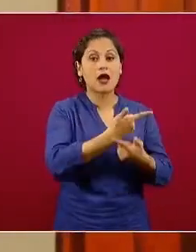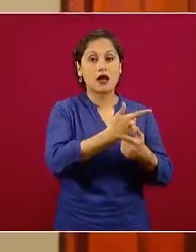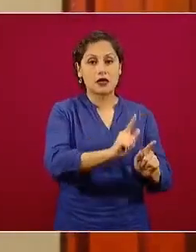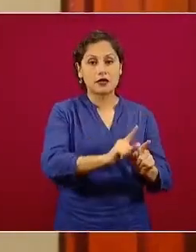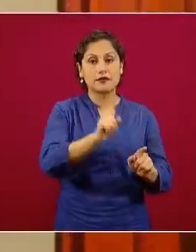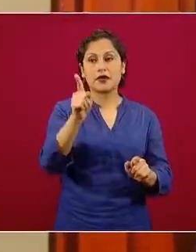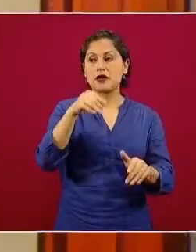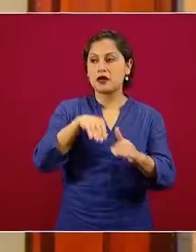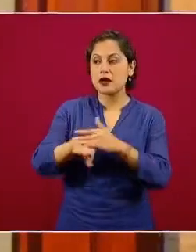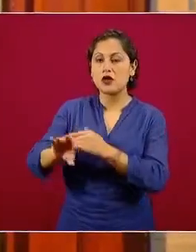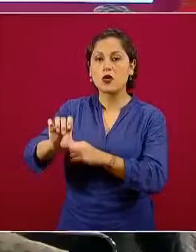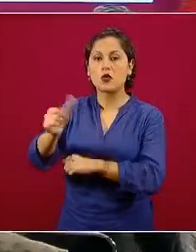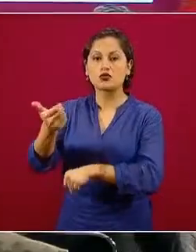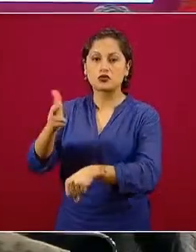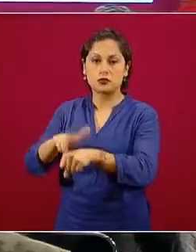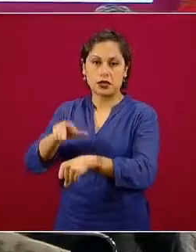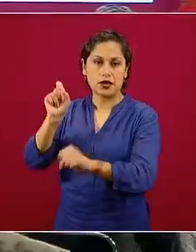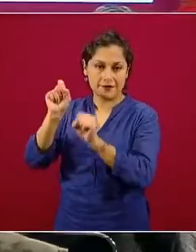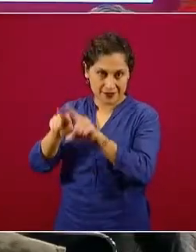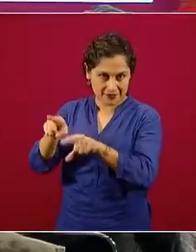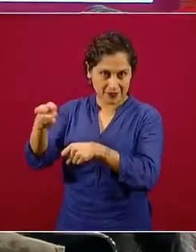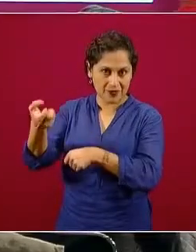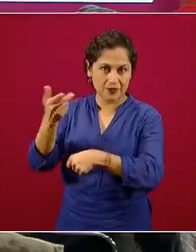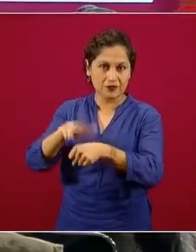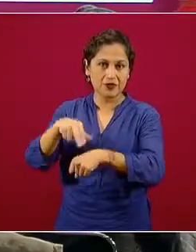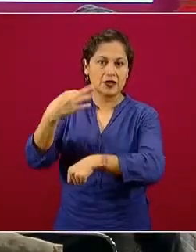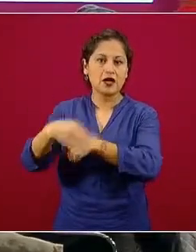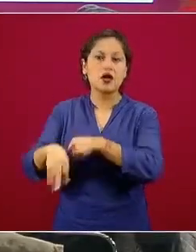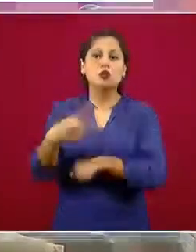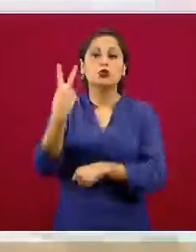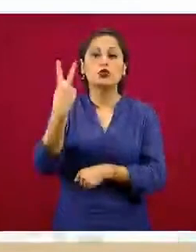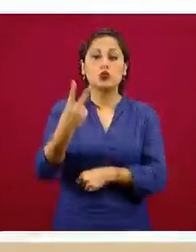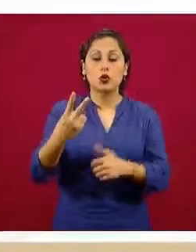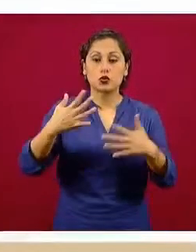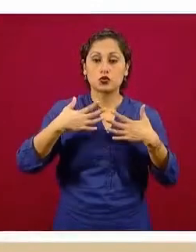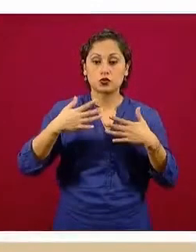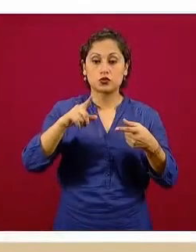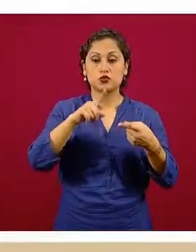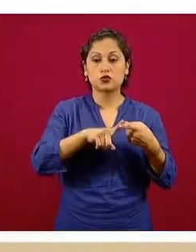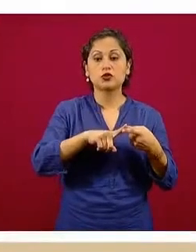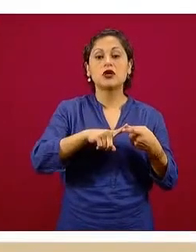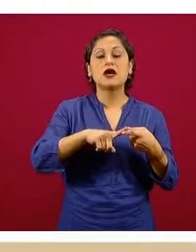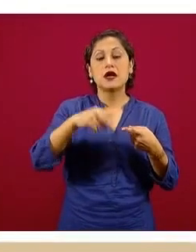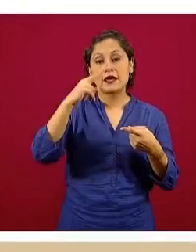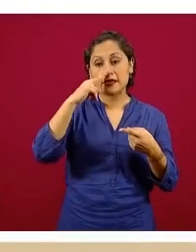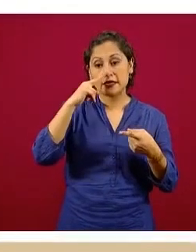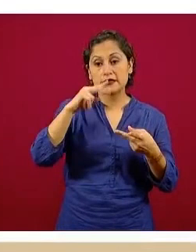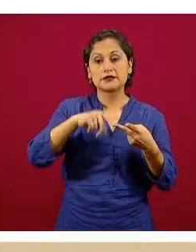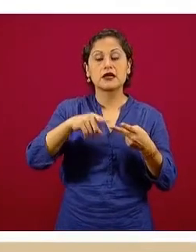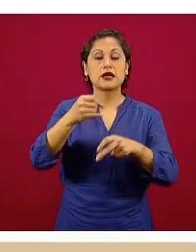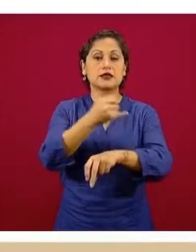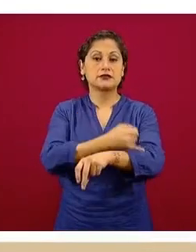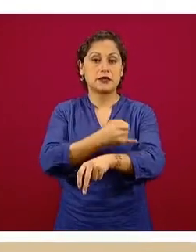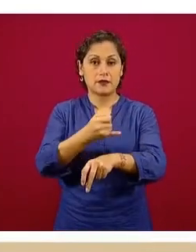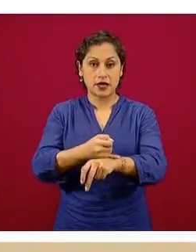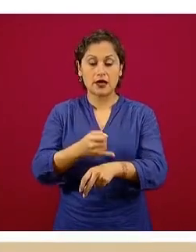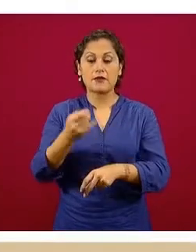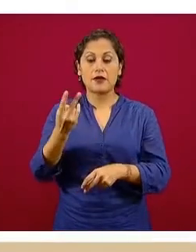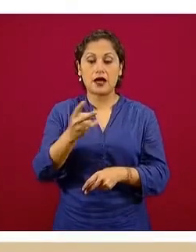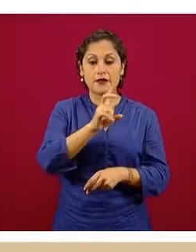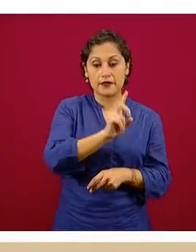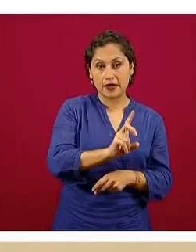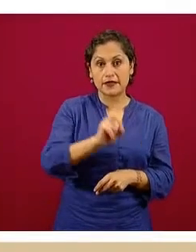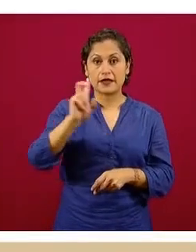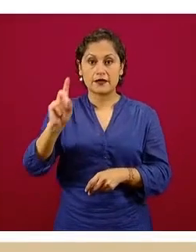están muy bien atendidos son dos el de acciones al coyote y en iztapalapa con treinta y treinta camas